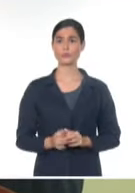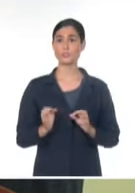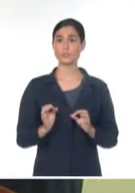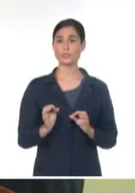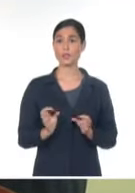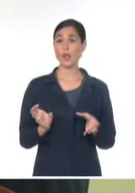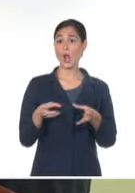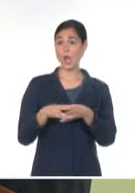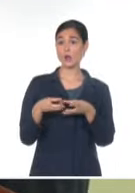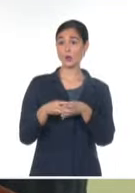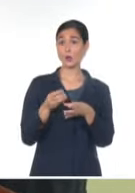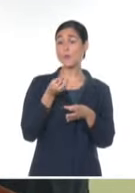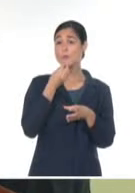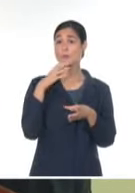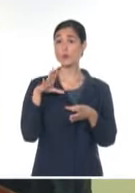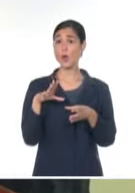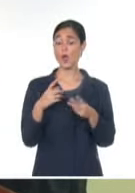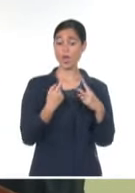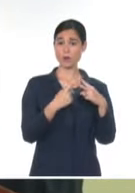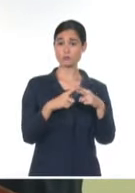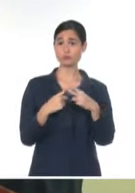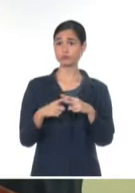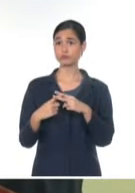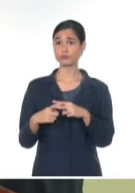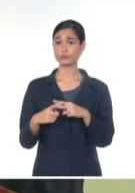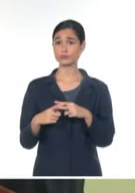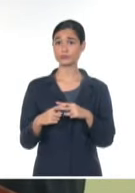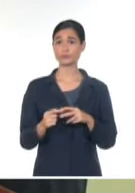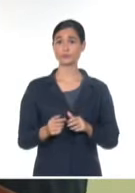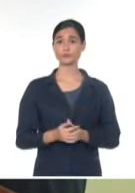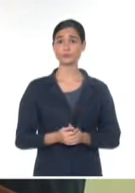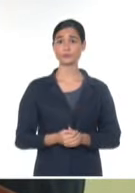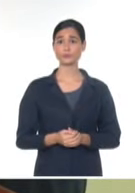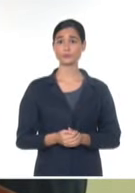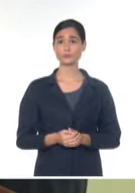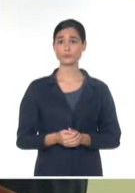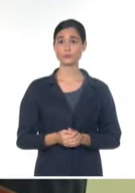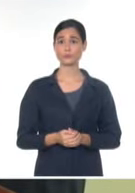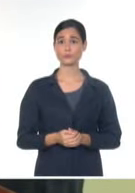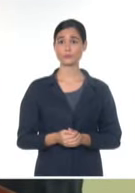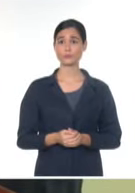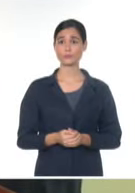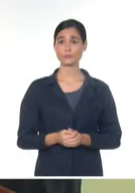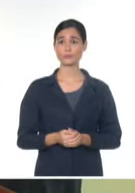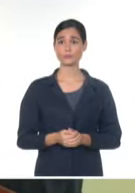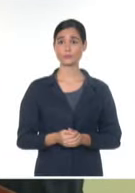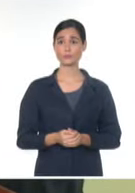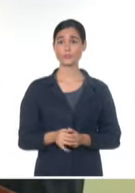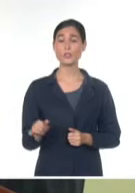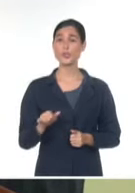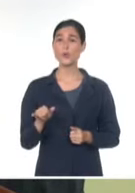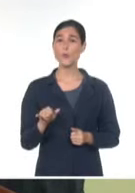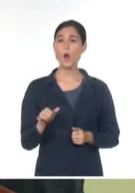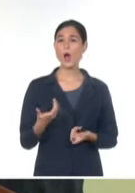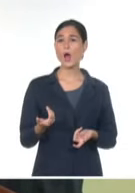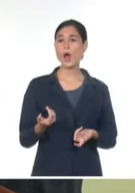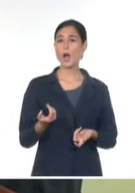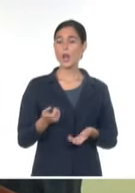recuperar, incluso tiene la eficiencia, está en 6 y tanto, casi 7, y que puede